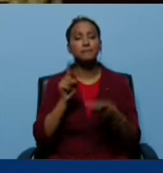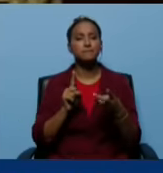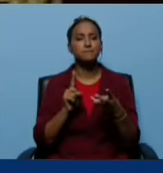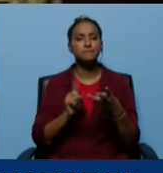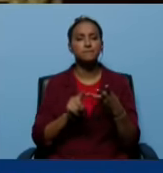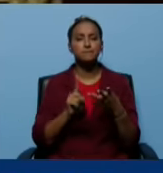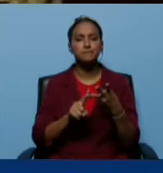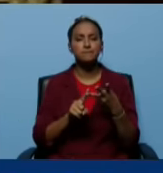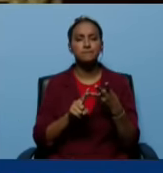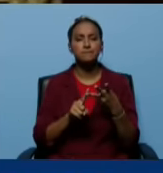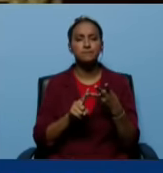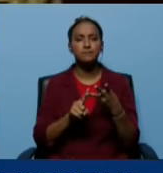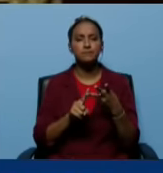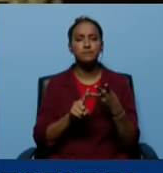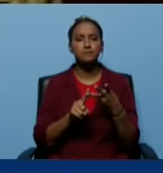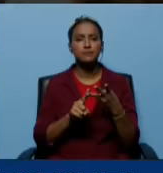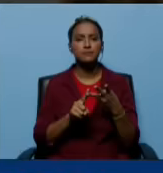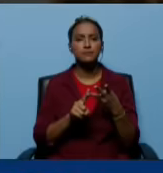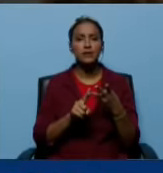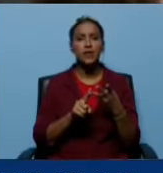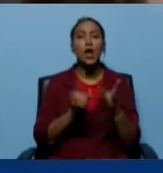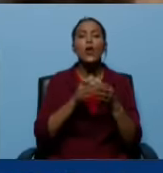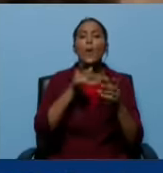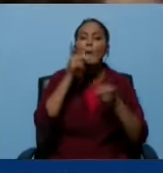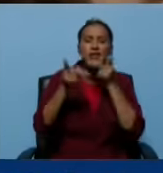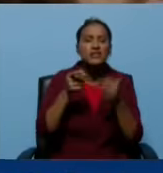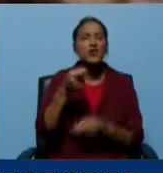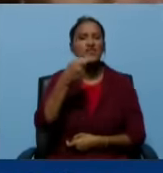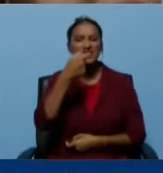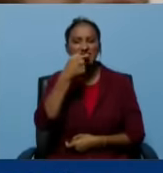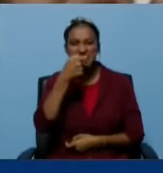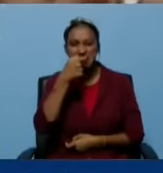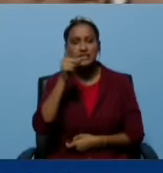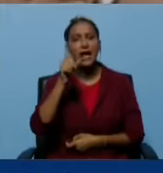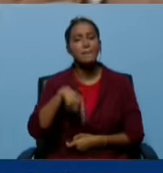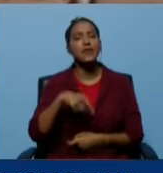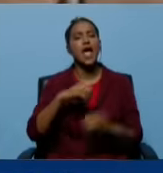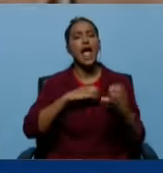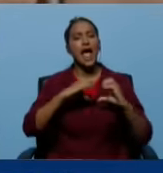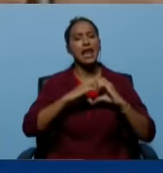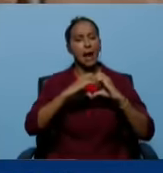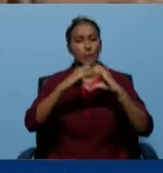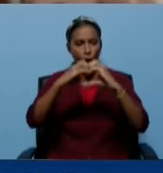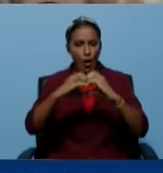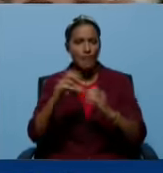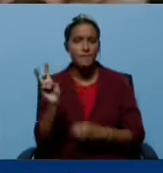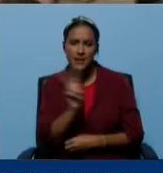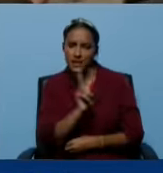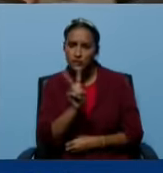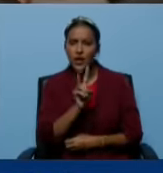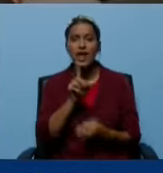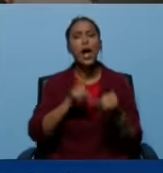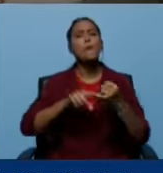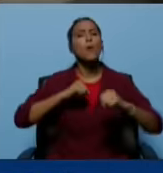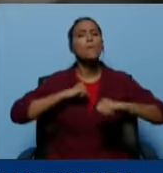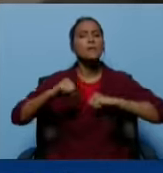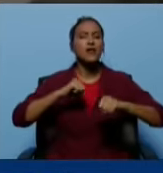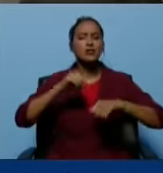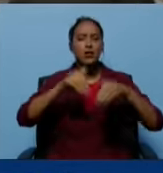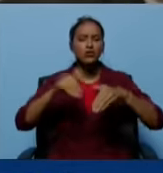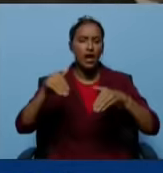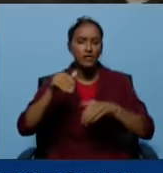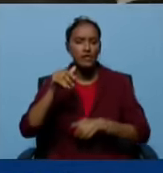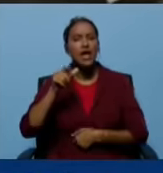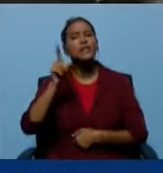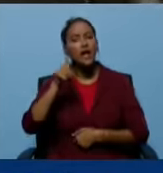la Democracia Social, Partido Verde de Venezuela, Enamórate Venezuela, Movimiento Electoral del Pueblo, Partido Futuro